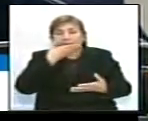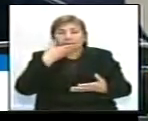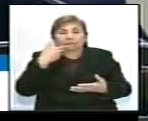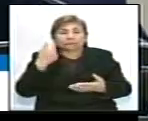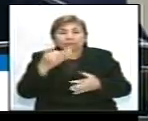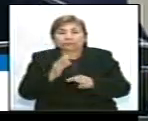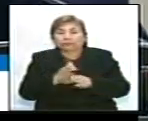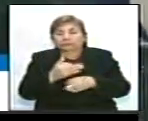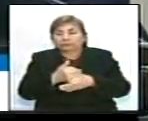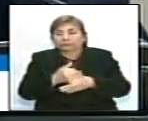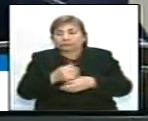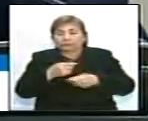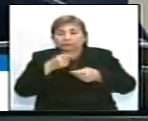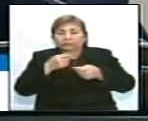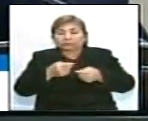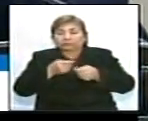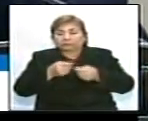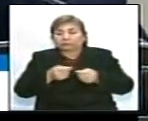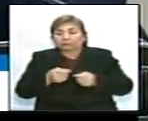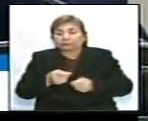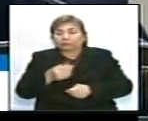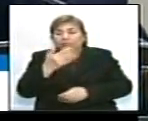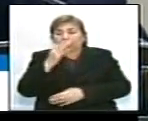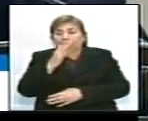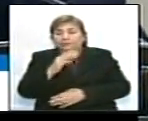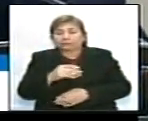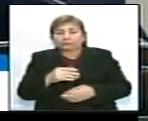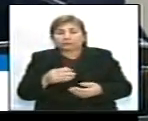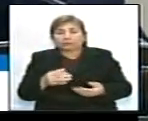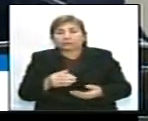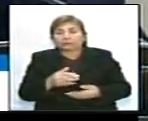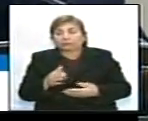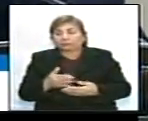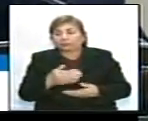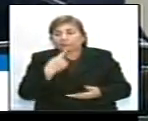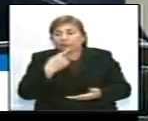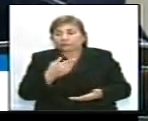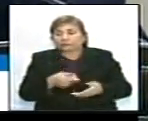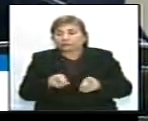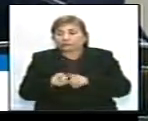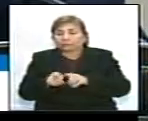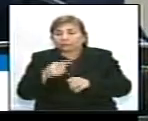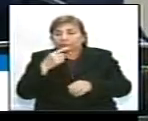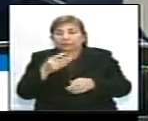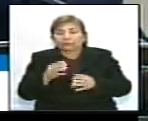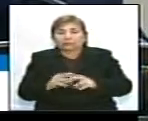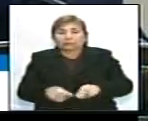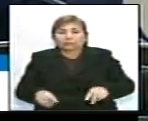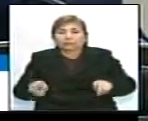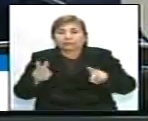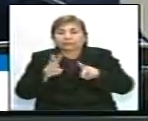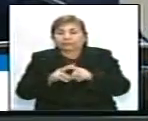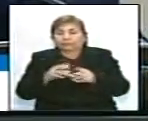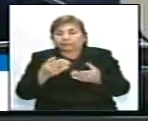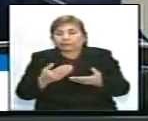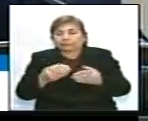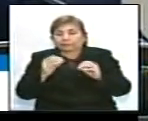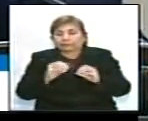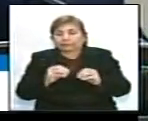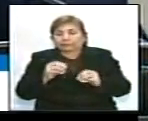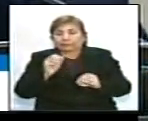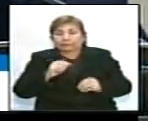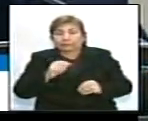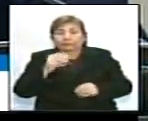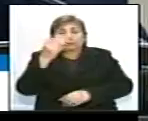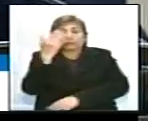forma de luchar contra la tala ilegal y contra la deforestación en sí es poner en valor el bosque en pie. Si el